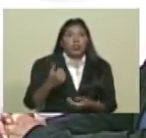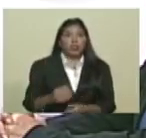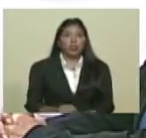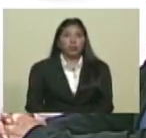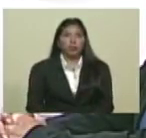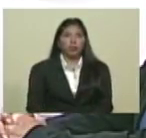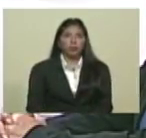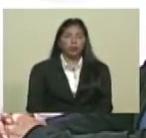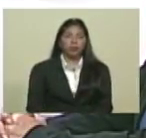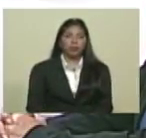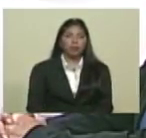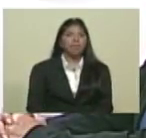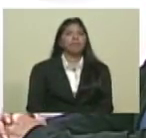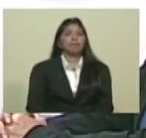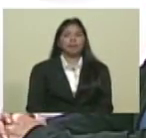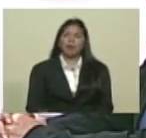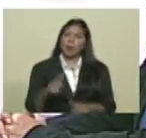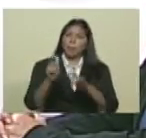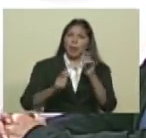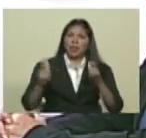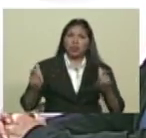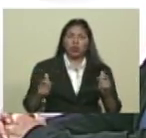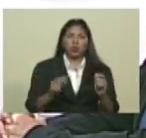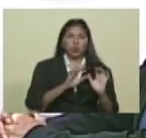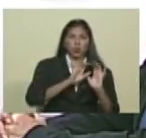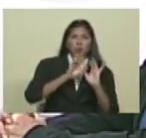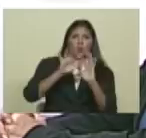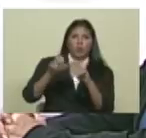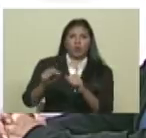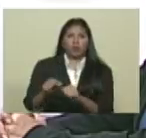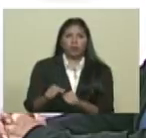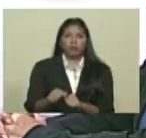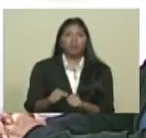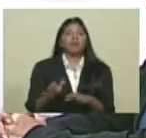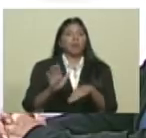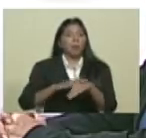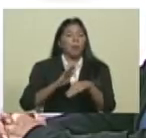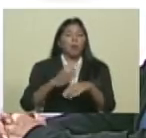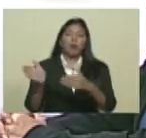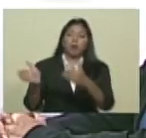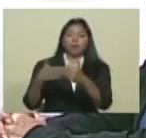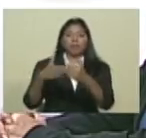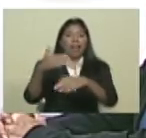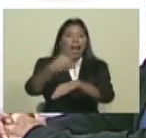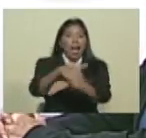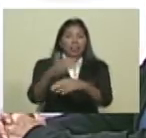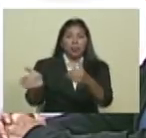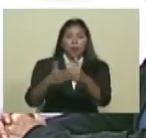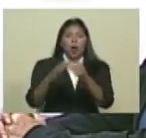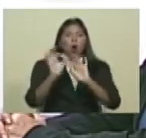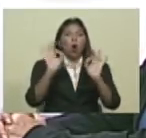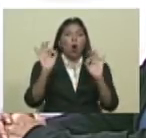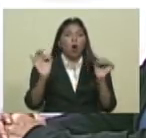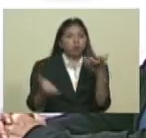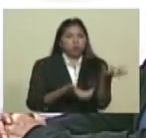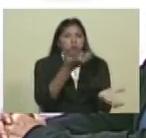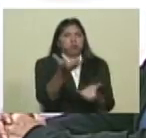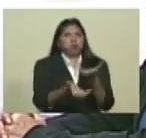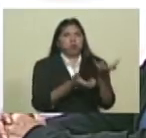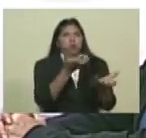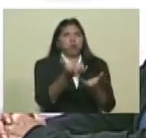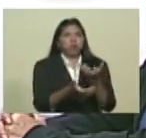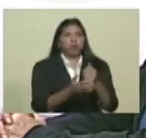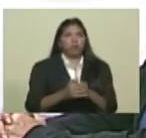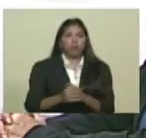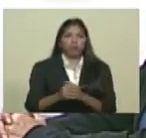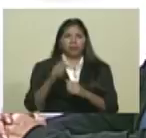Imágenes heroicas de gente saliendo de urbanizaciones donde le aplicaron un trancazo, les disparaban, quemaban y salieron al